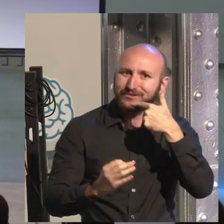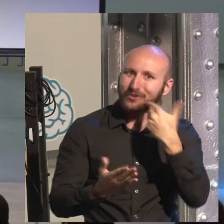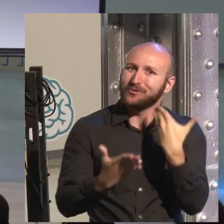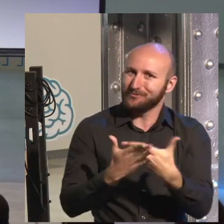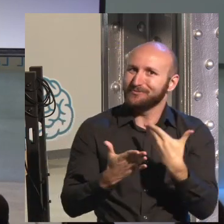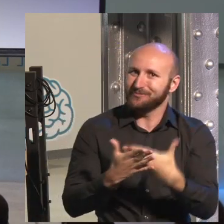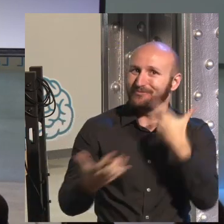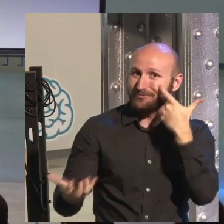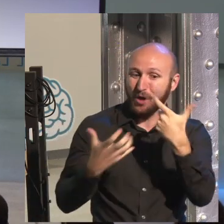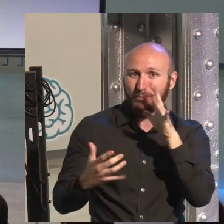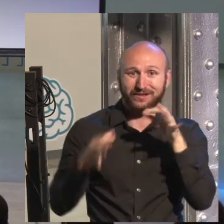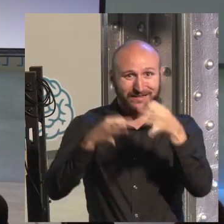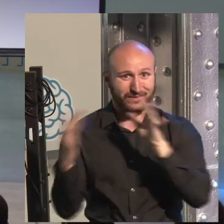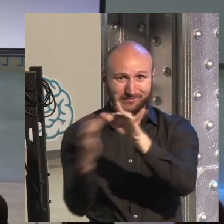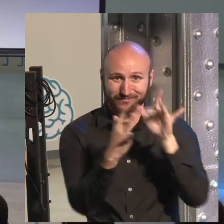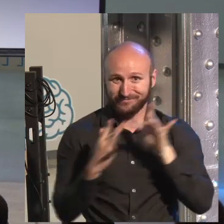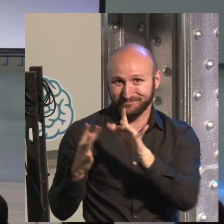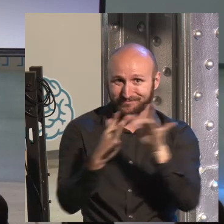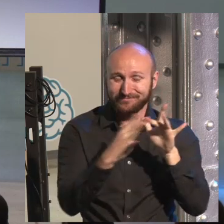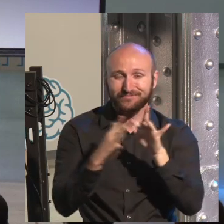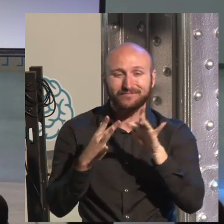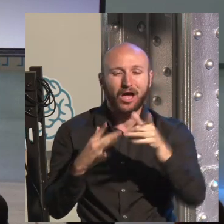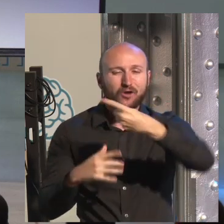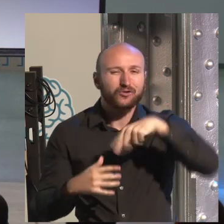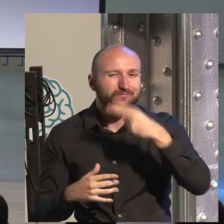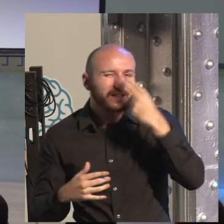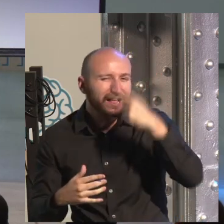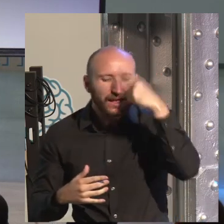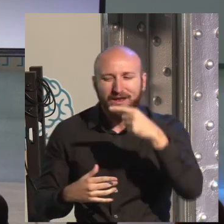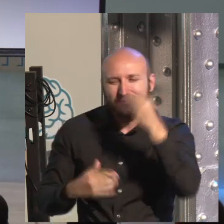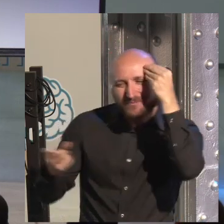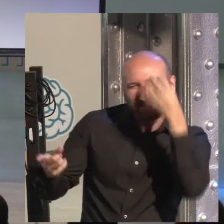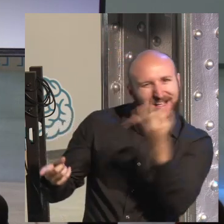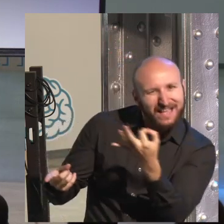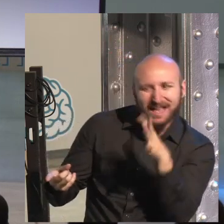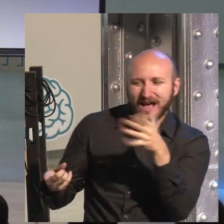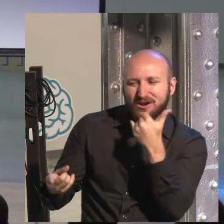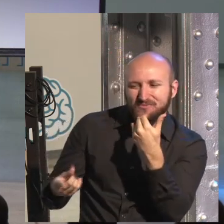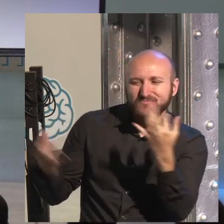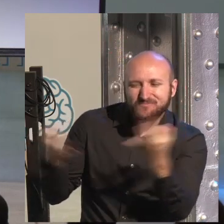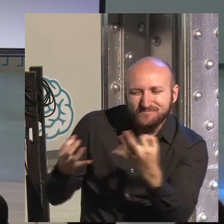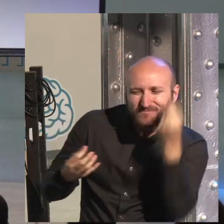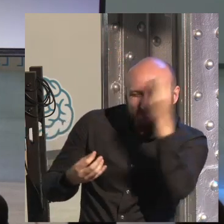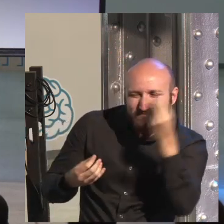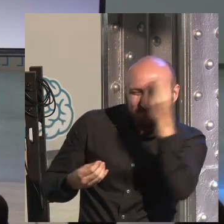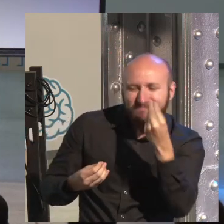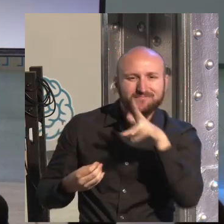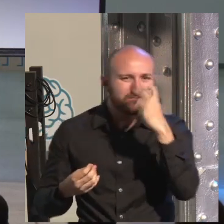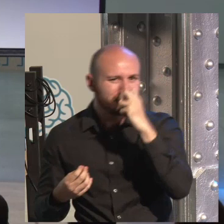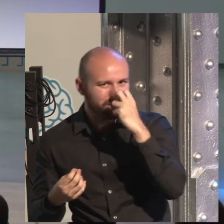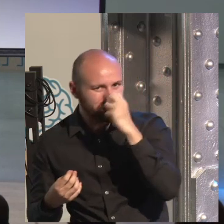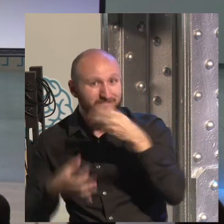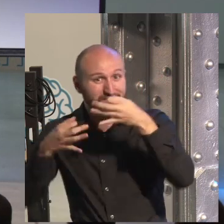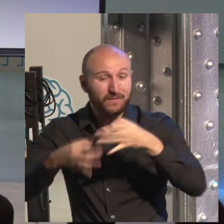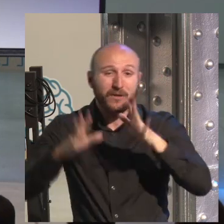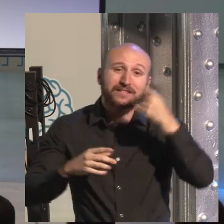porque interaccionamos con ellos. Nos puede interesar saber qué piensan o en qué están o con quién están, por la cuenta que nos traen, pero también nos